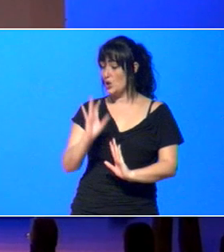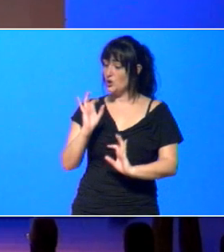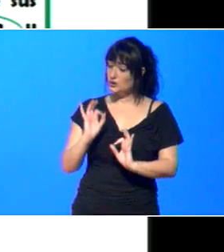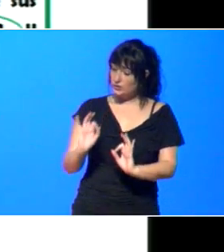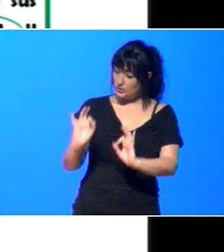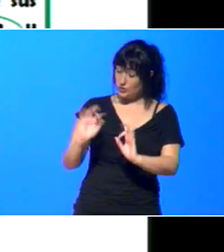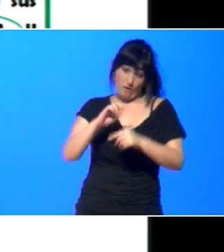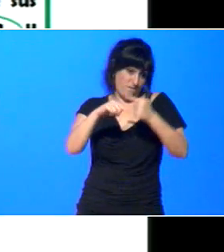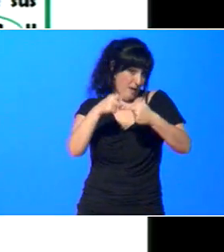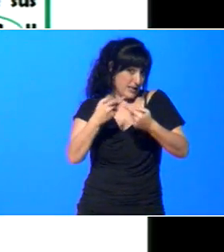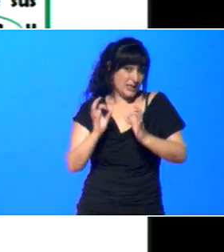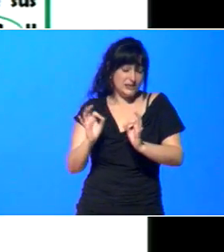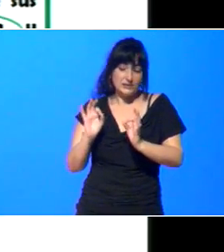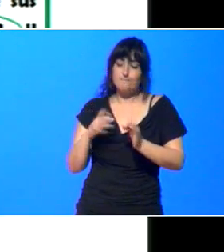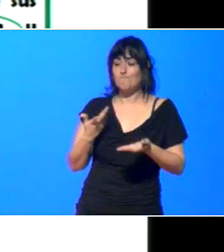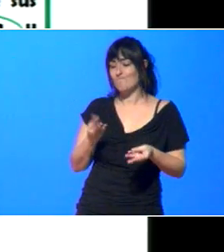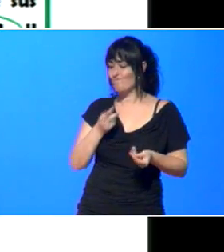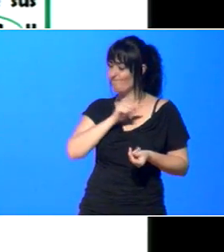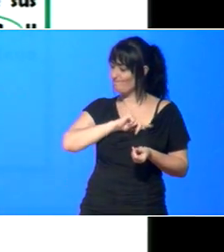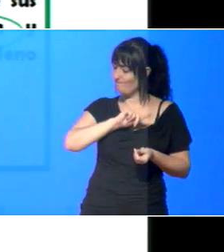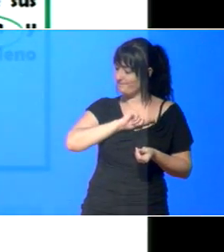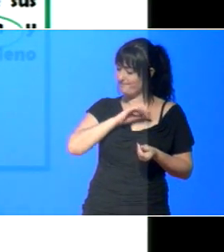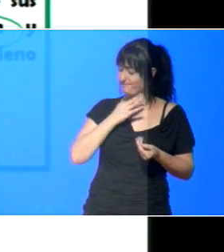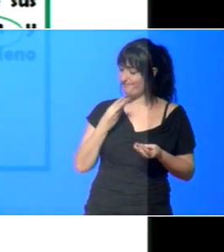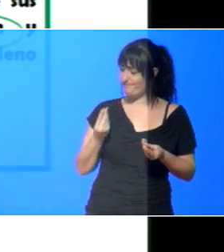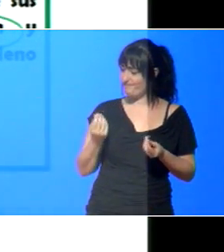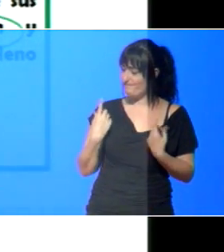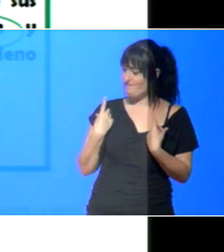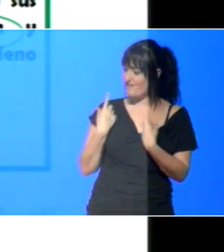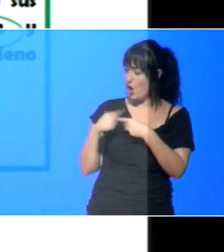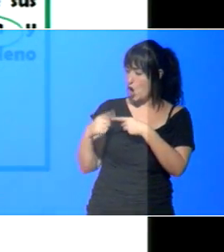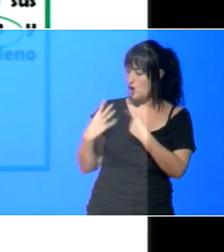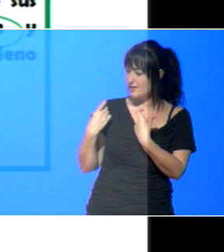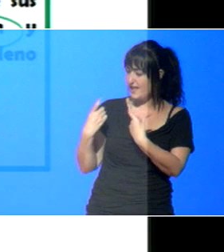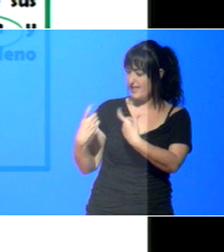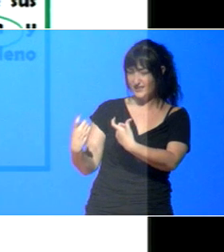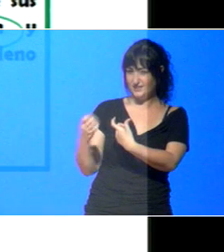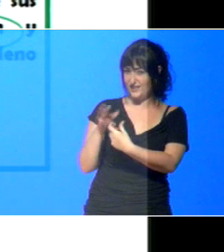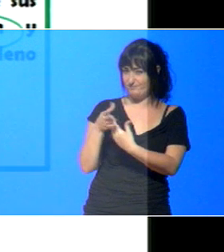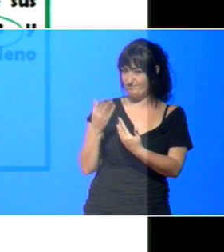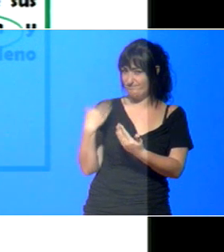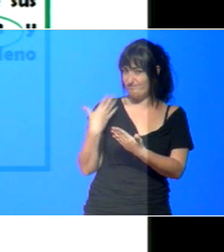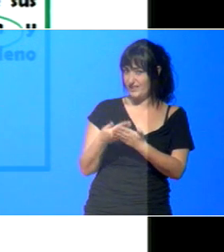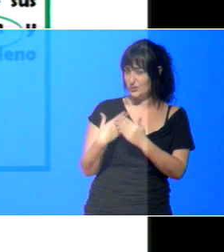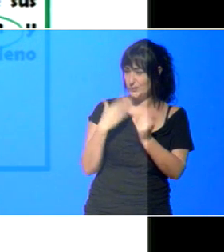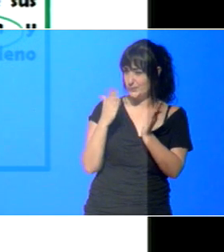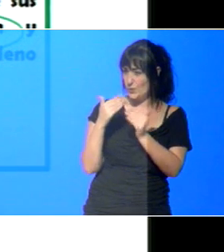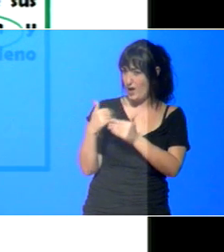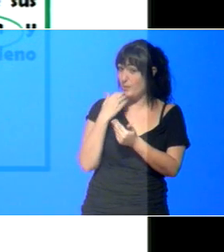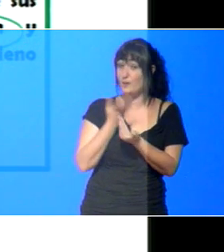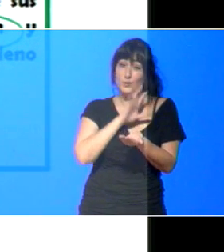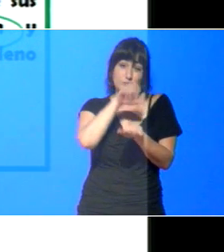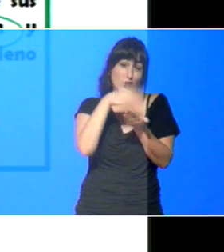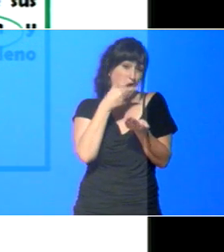que sentían que necesitaban quizá cosas que no estaban recibiendo desde los entornos ordinarios, y desde